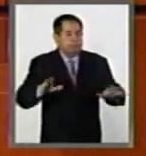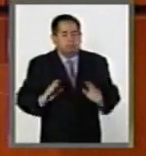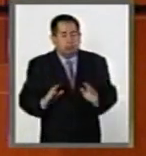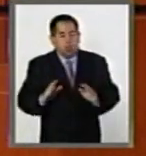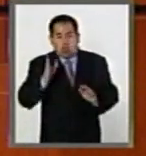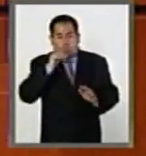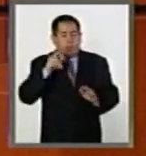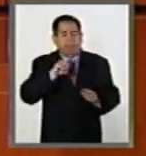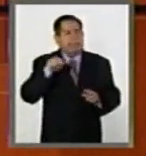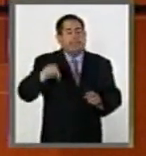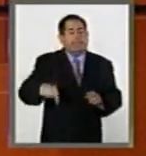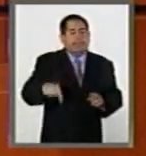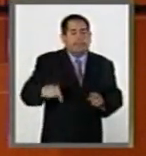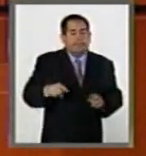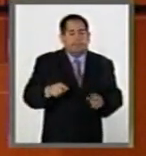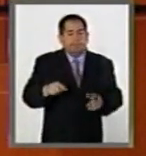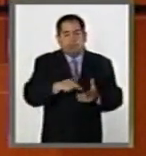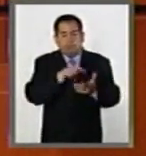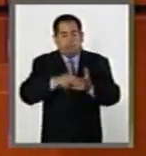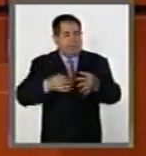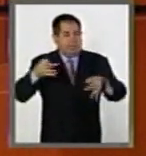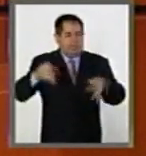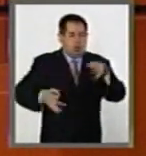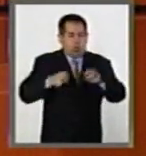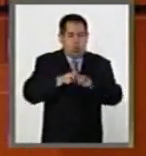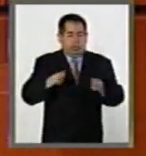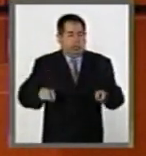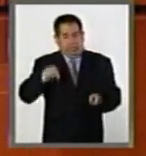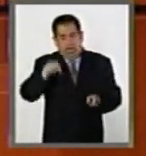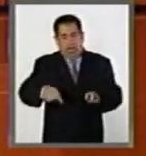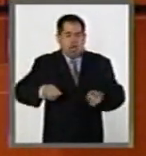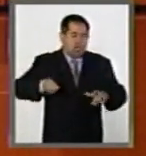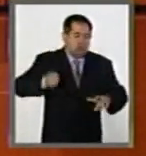los centros de los tribunales donde se